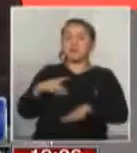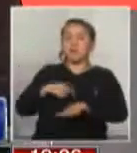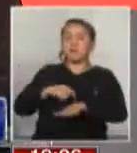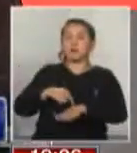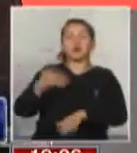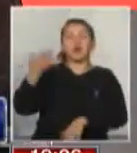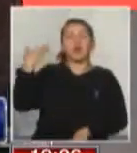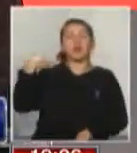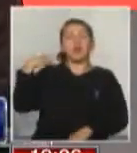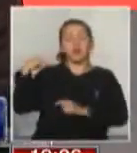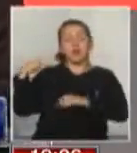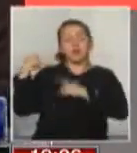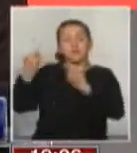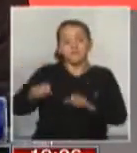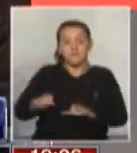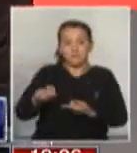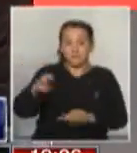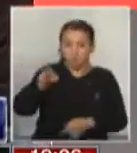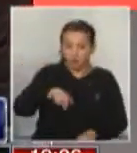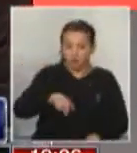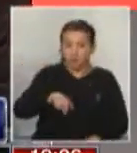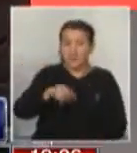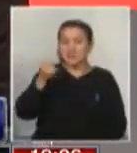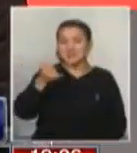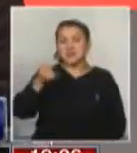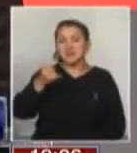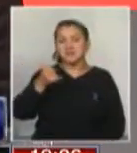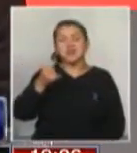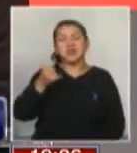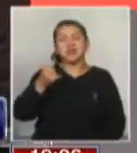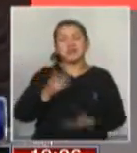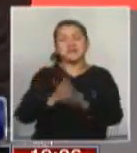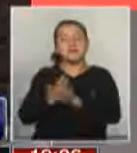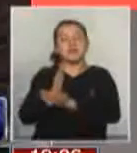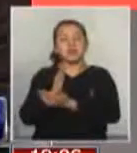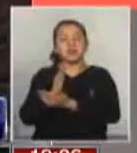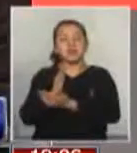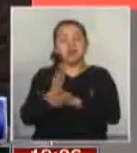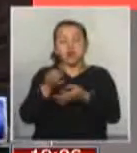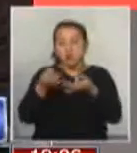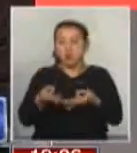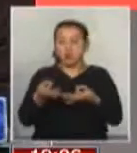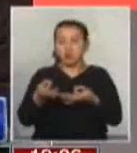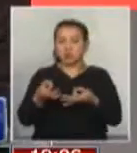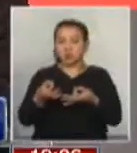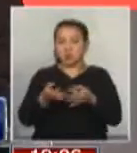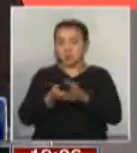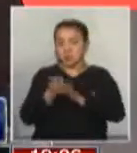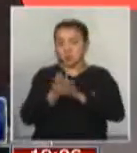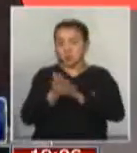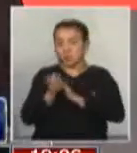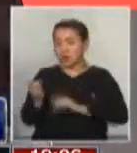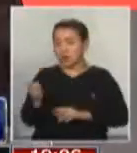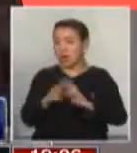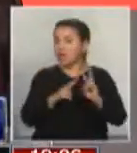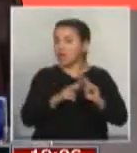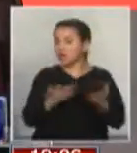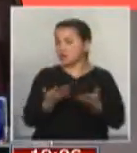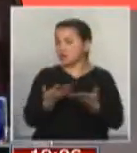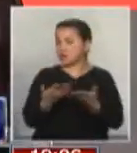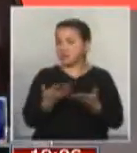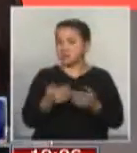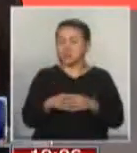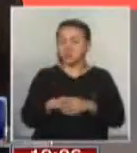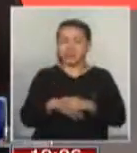del tiempo oído pero siempre desde el fragmento no contrariamente ajusta modiano lo que hace es